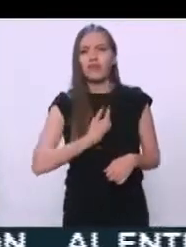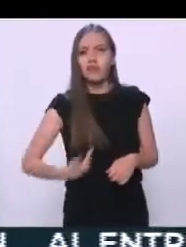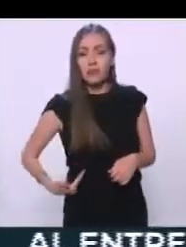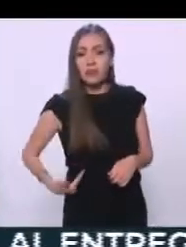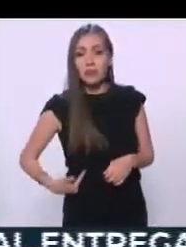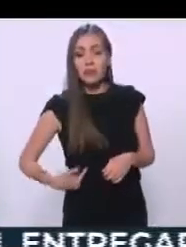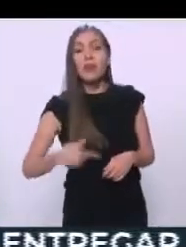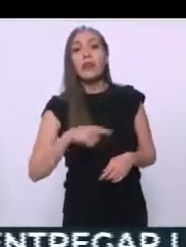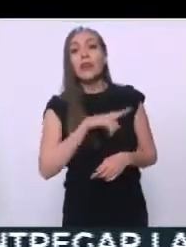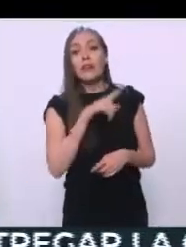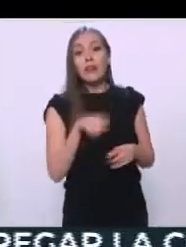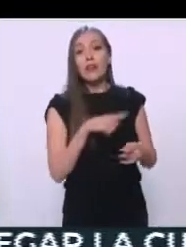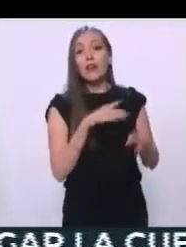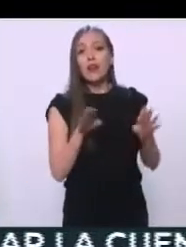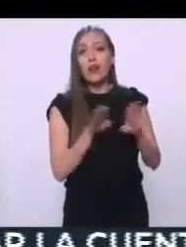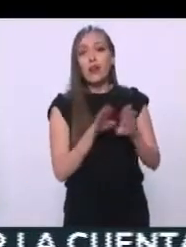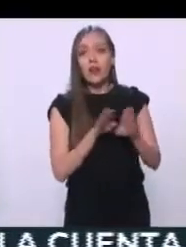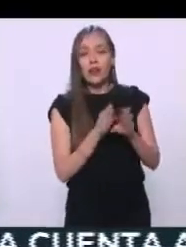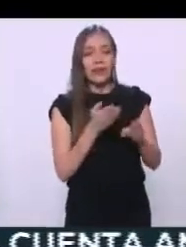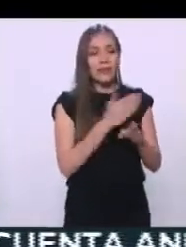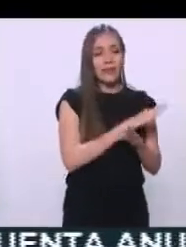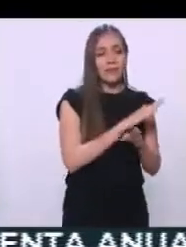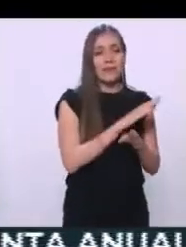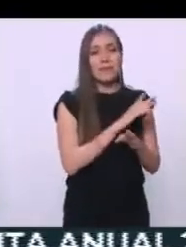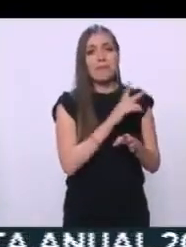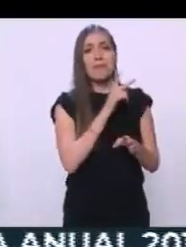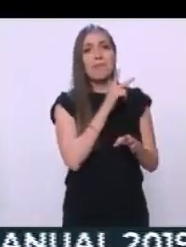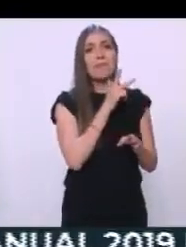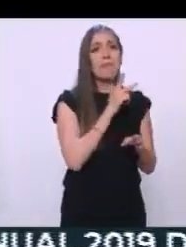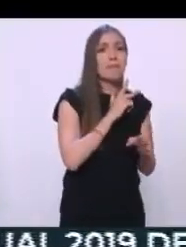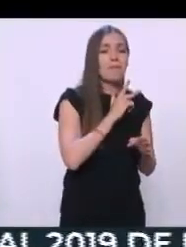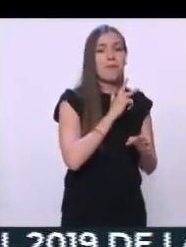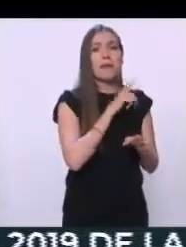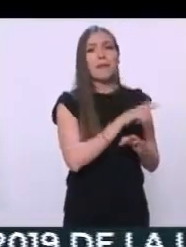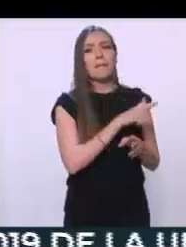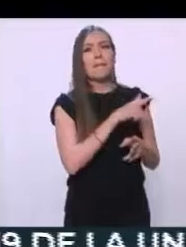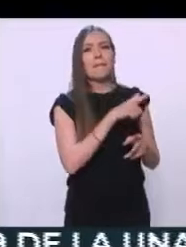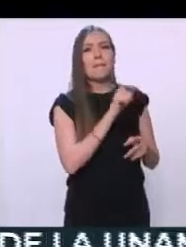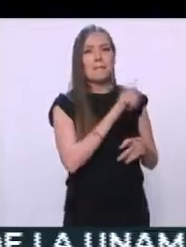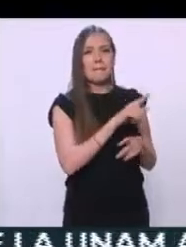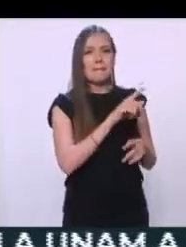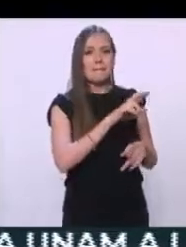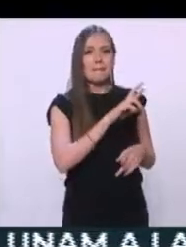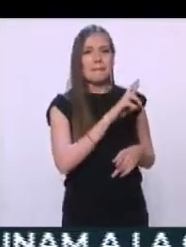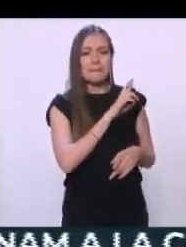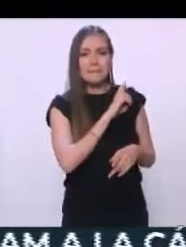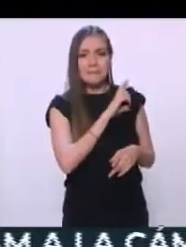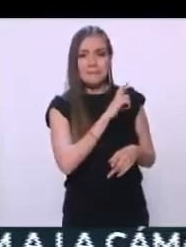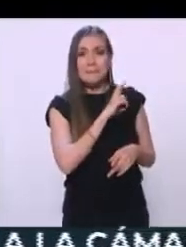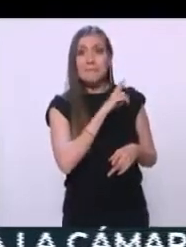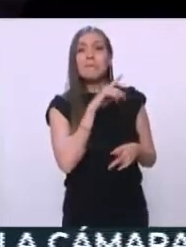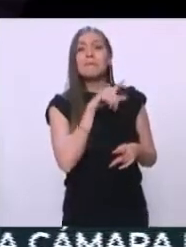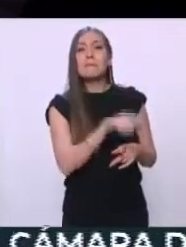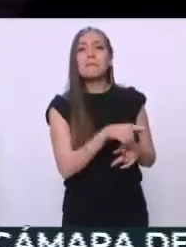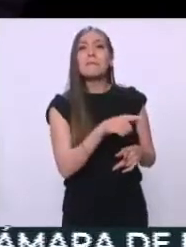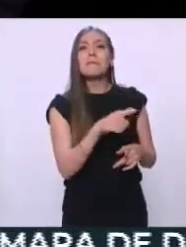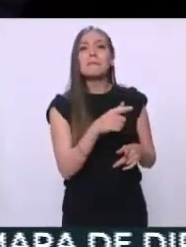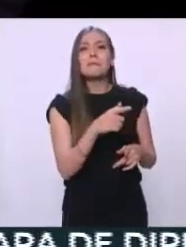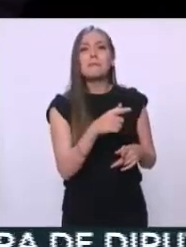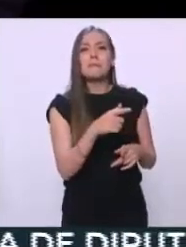los manejes de la estructura paralela de Pemex a través de estas filiales privadas de PMI, pues se